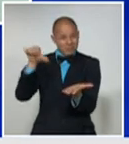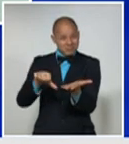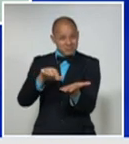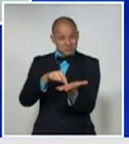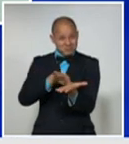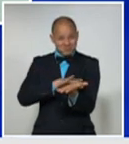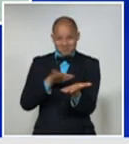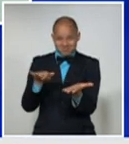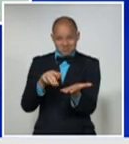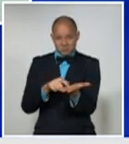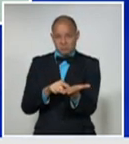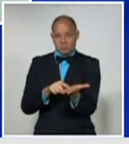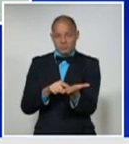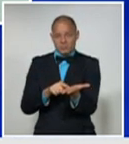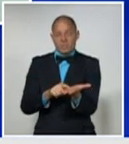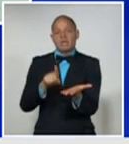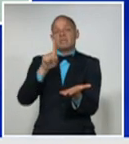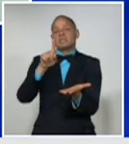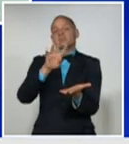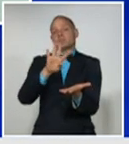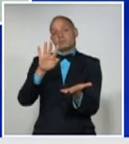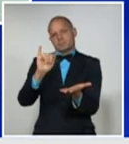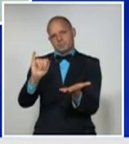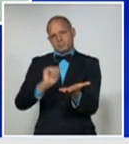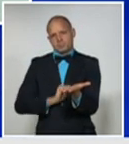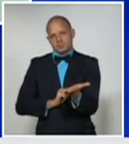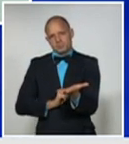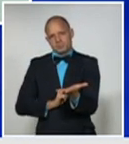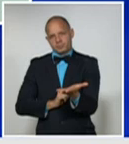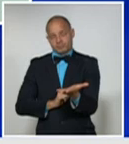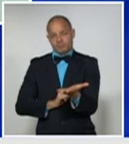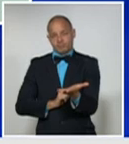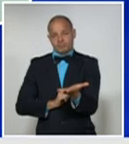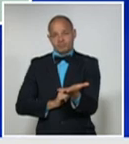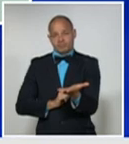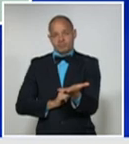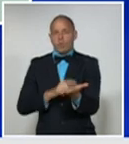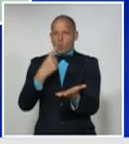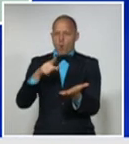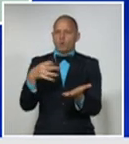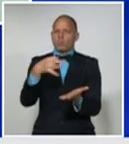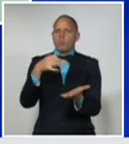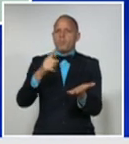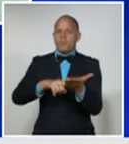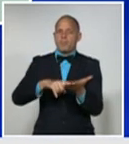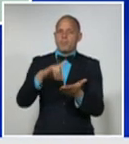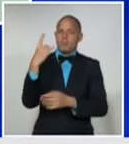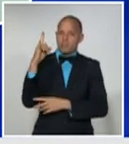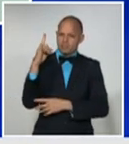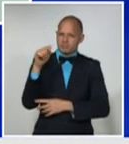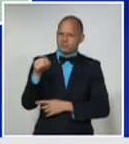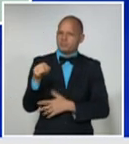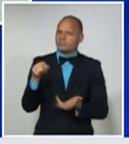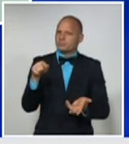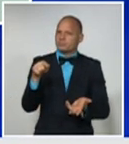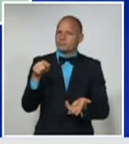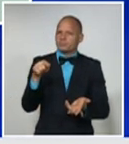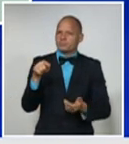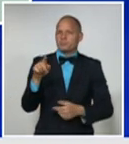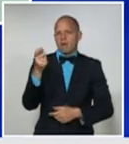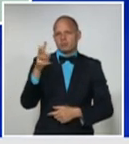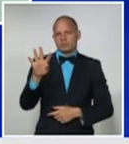importante, 146 ayer. Palma Soriano o de Palma Soriano se confirman